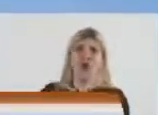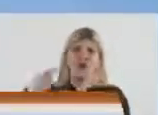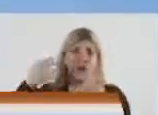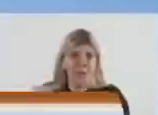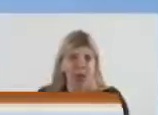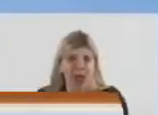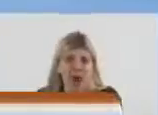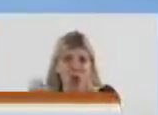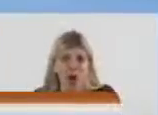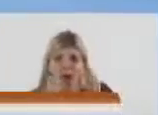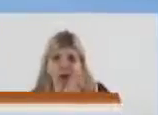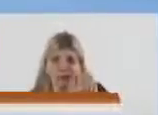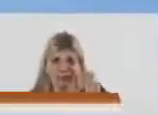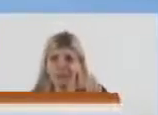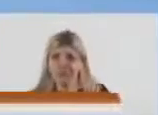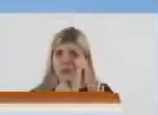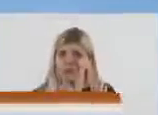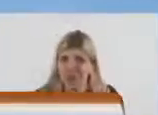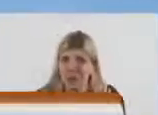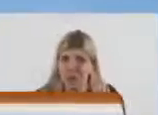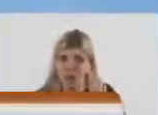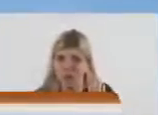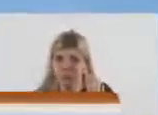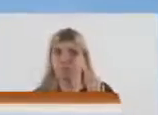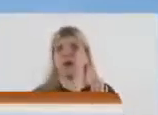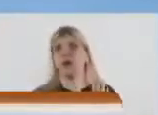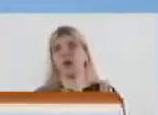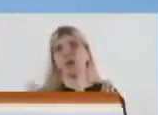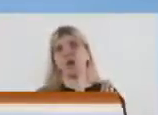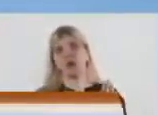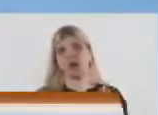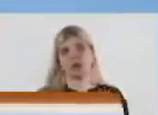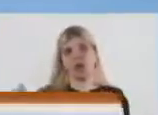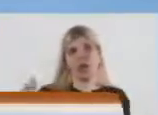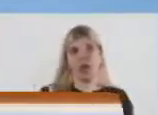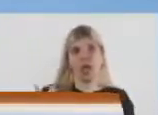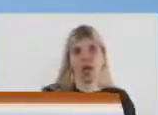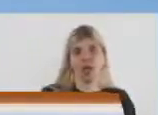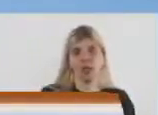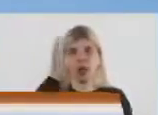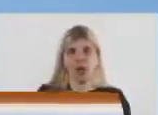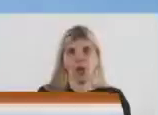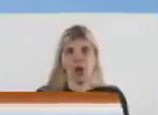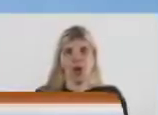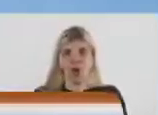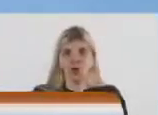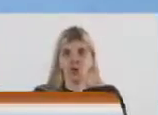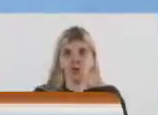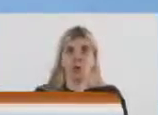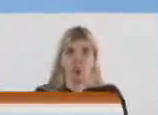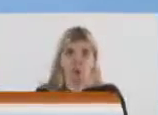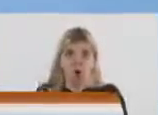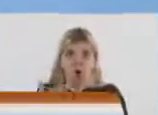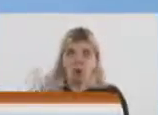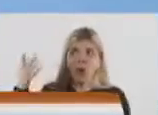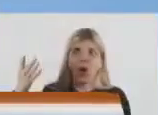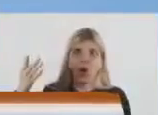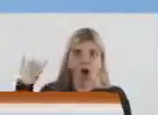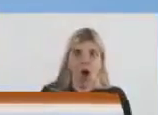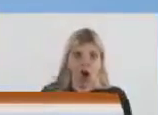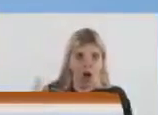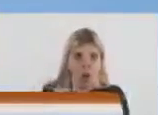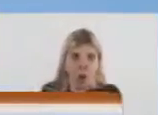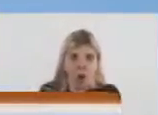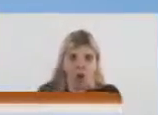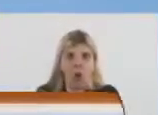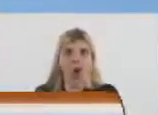que vuelvo a repetir es muy importante para la argentina nos permite estar accediendo a la vacuna al mismo tiempo